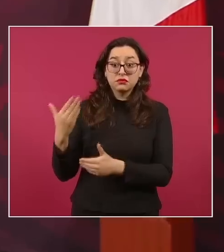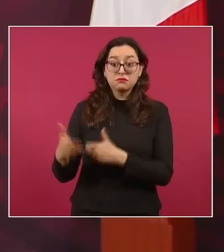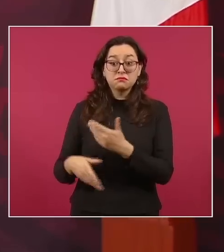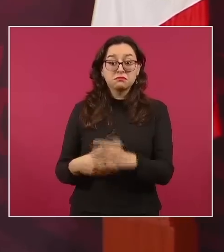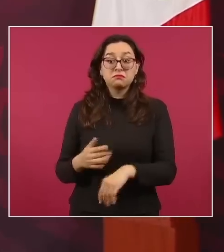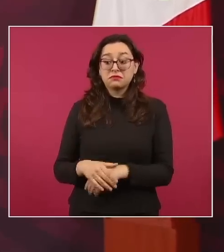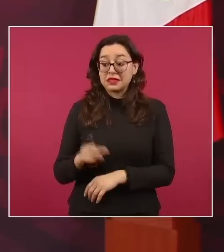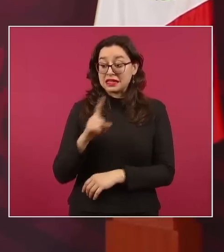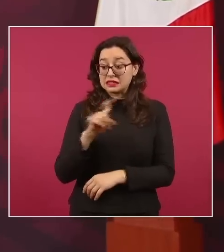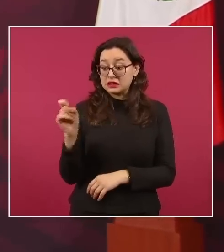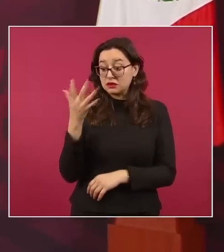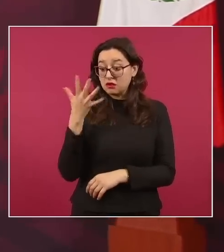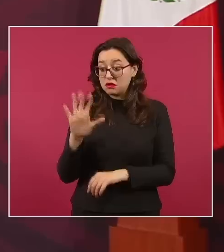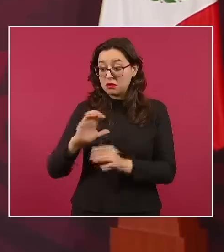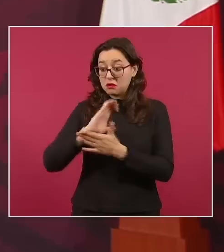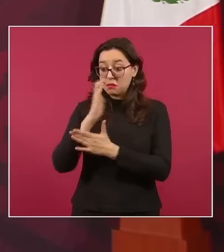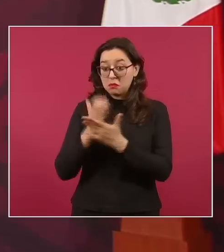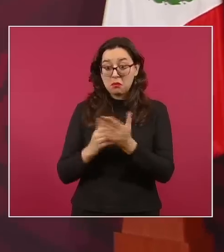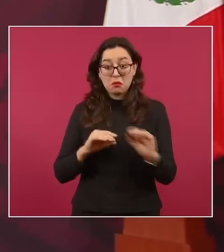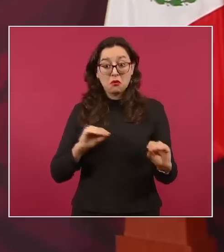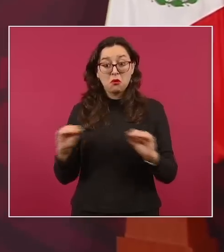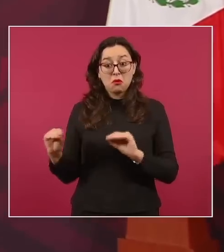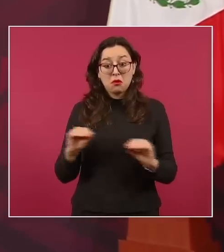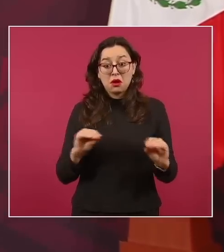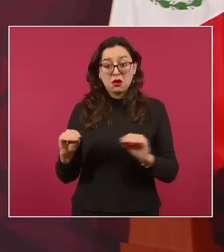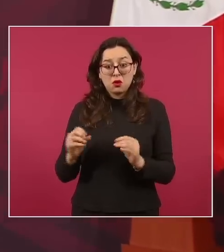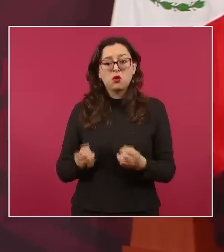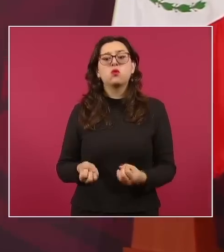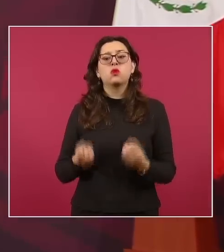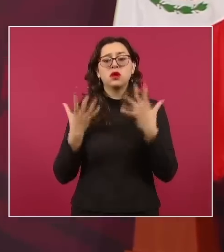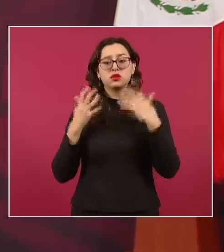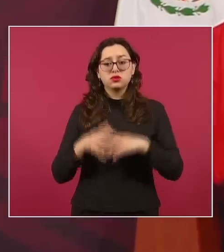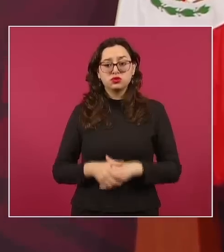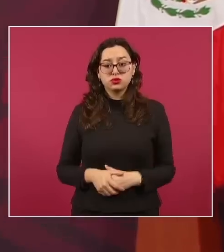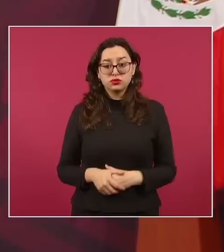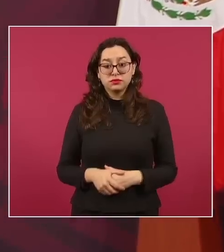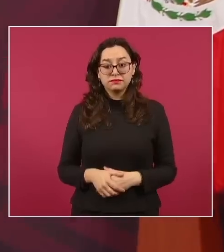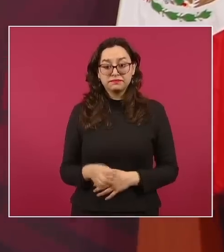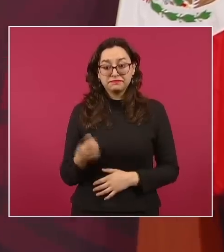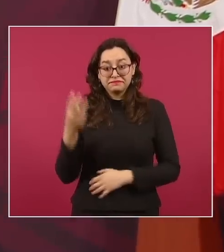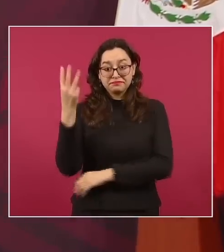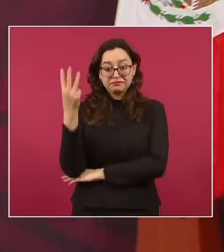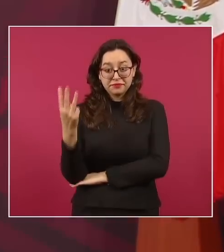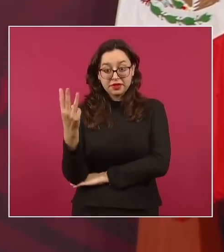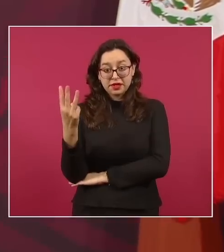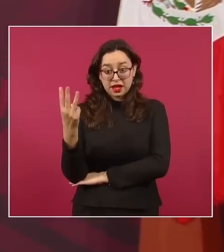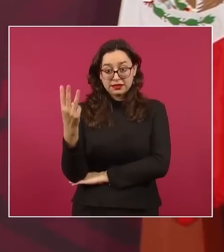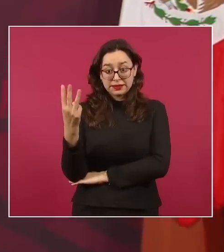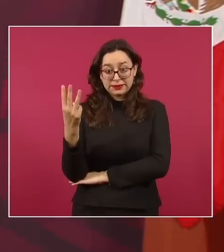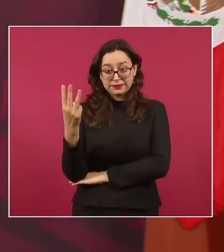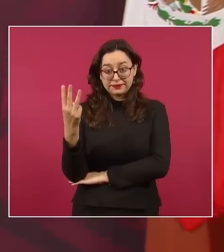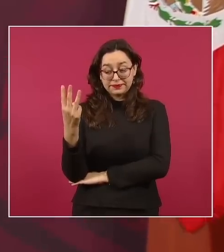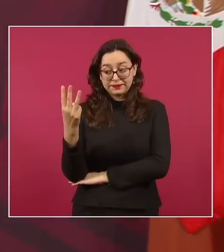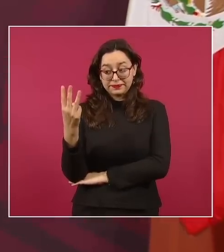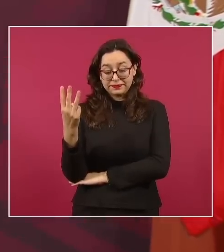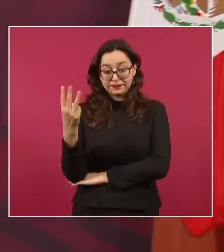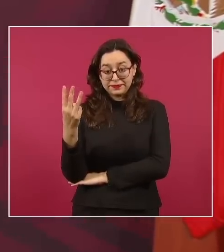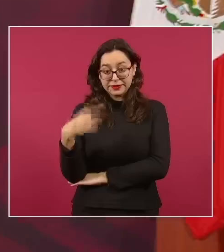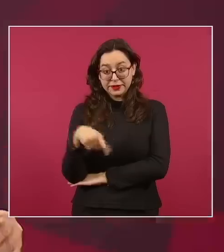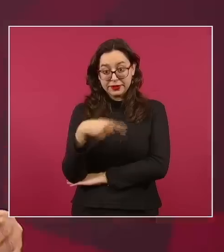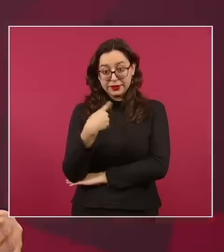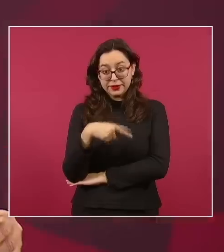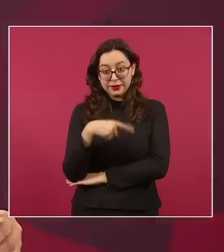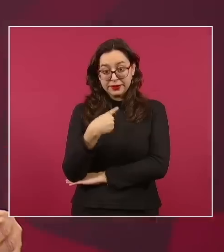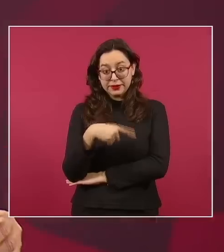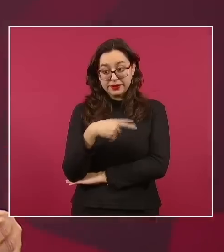llevando a la práctica, se están ejecutando. Y de 3 millones de barriles, la producción